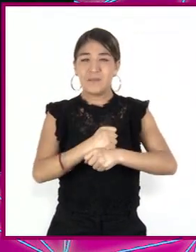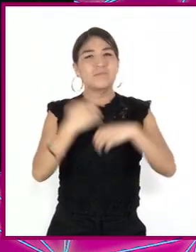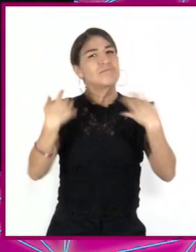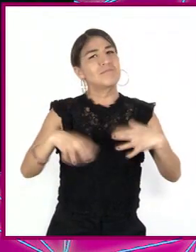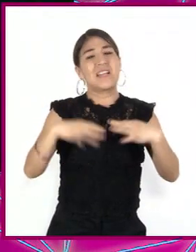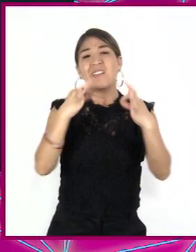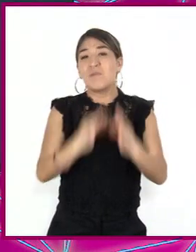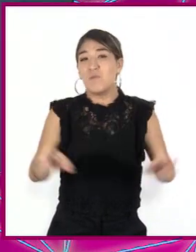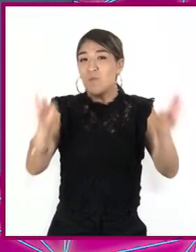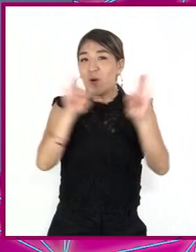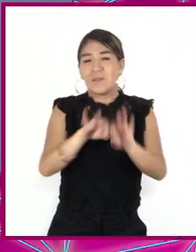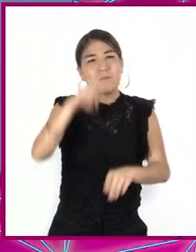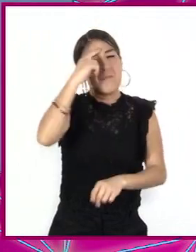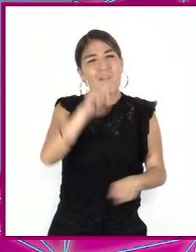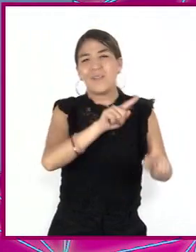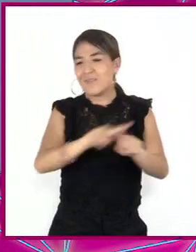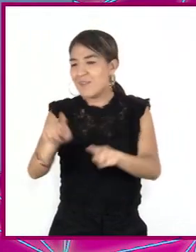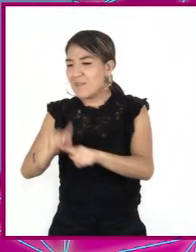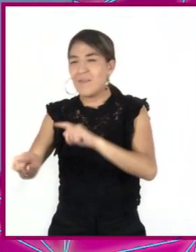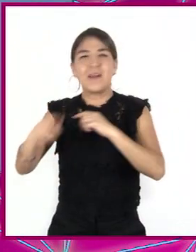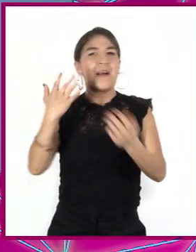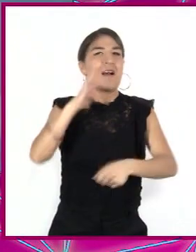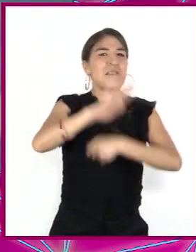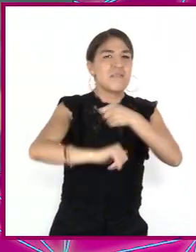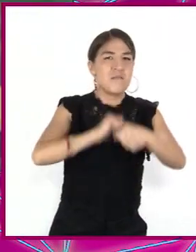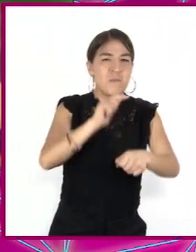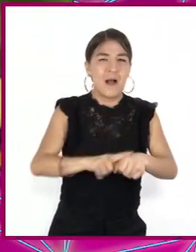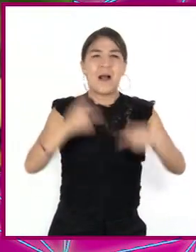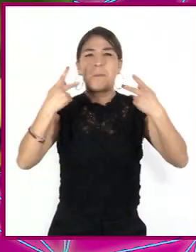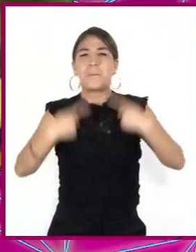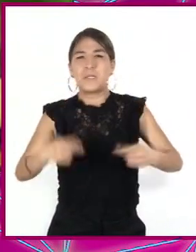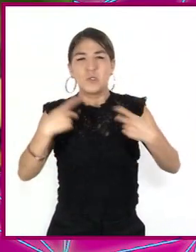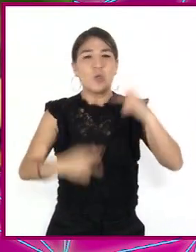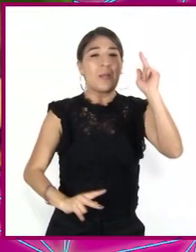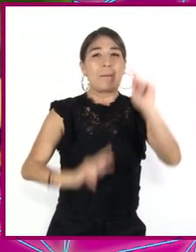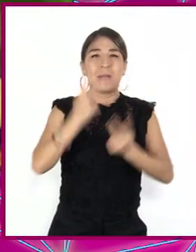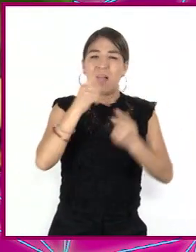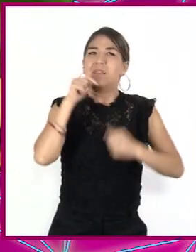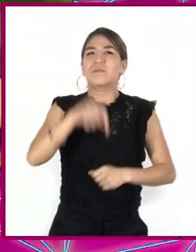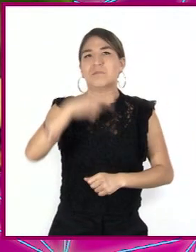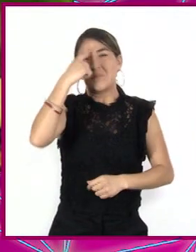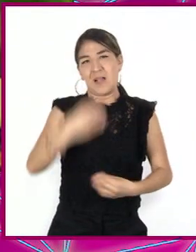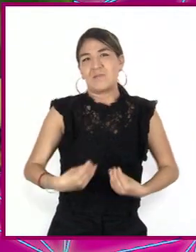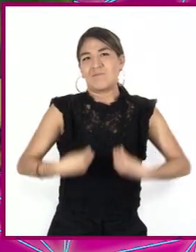Indispensable para cualquier tipo de vida, el agua es un elemento presente en abundancia en la Tierra.